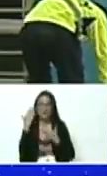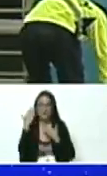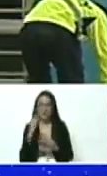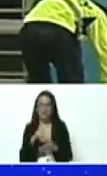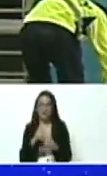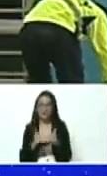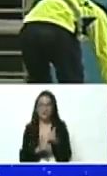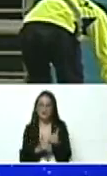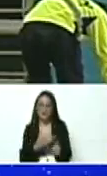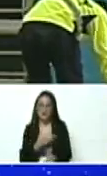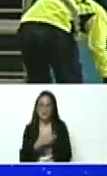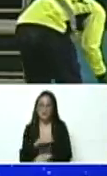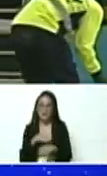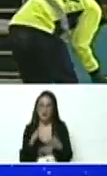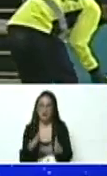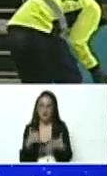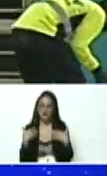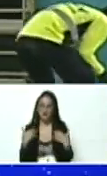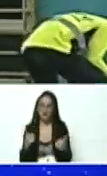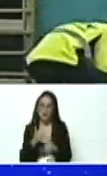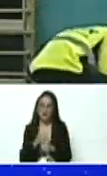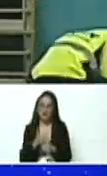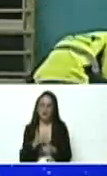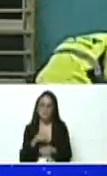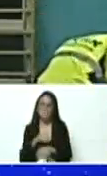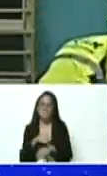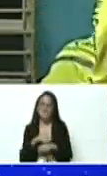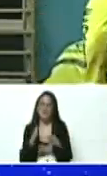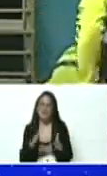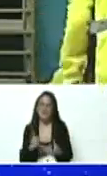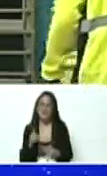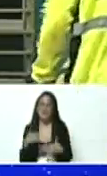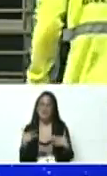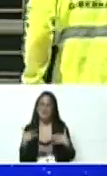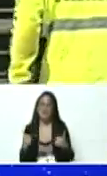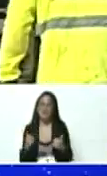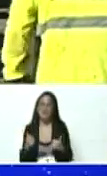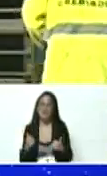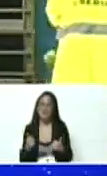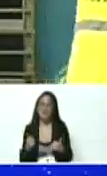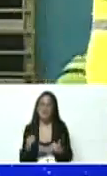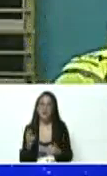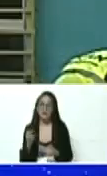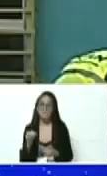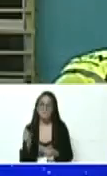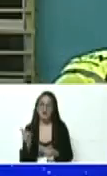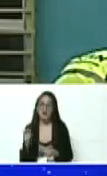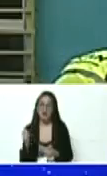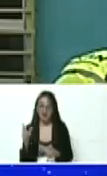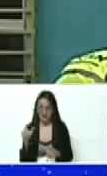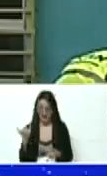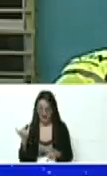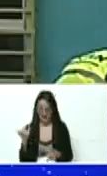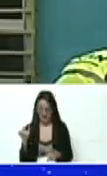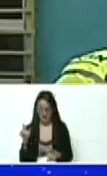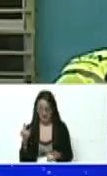saludar a los viceministros de Salud, nuestra ministra de Salud, Doctora Magaly Gutiérrez está en